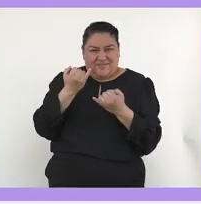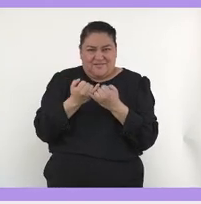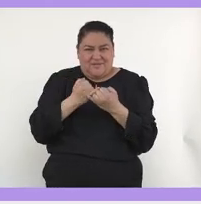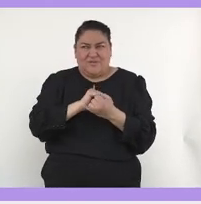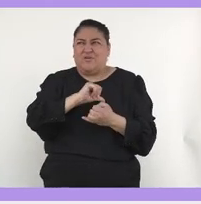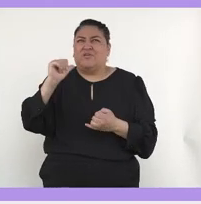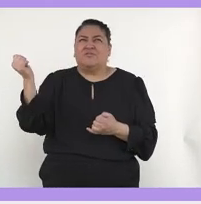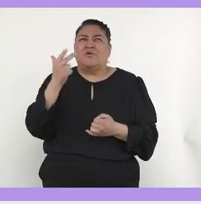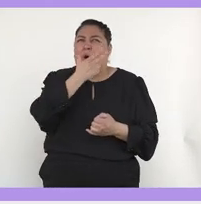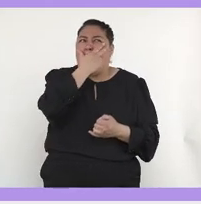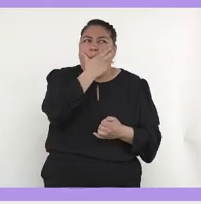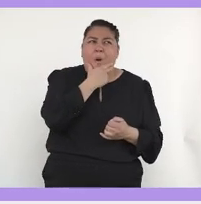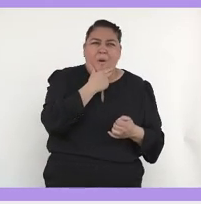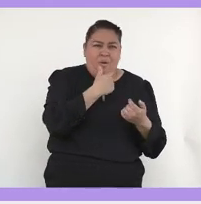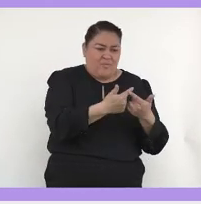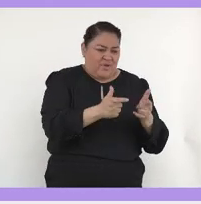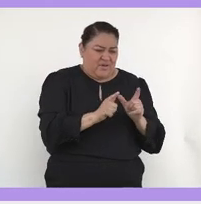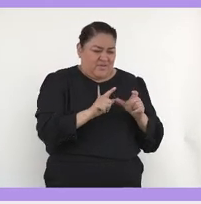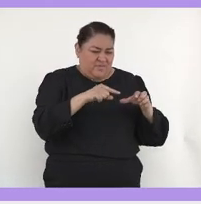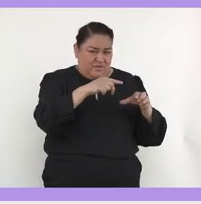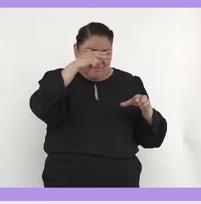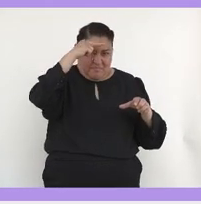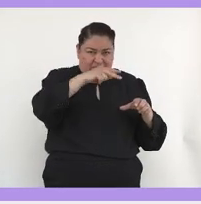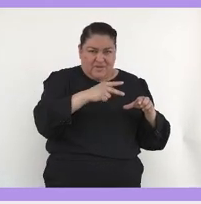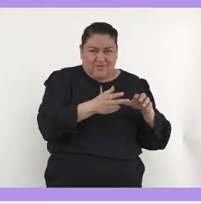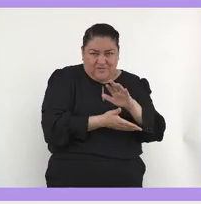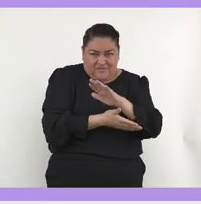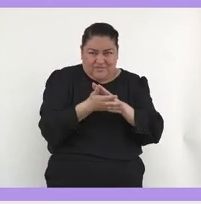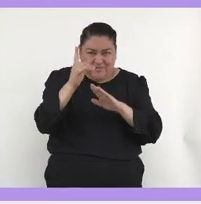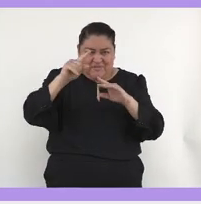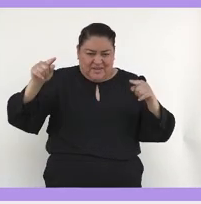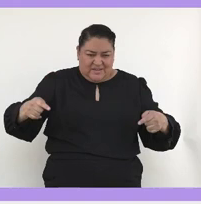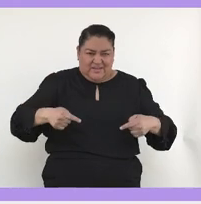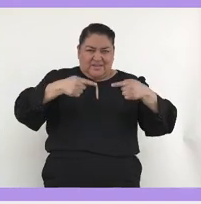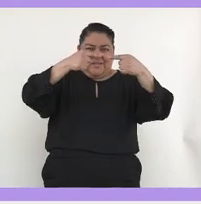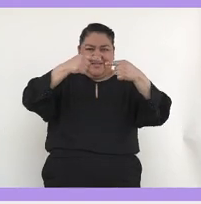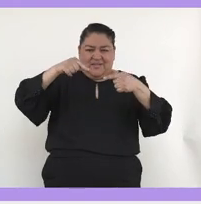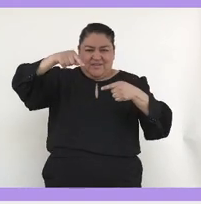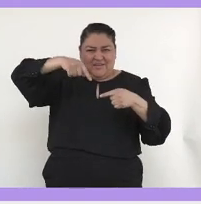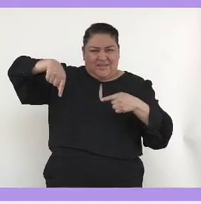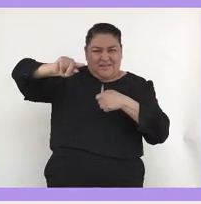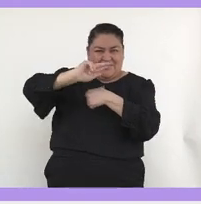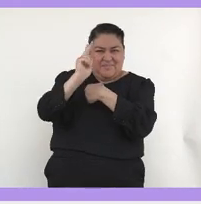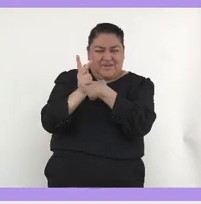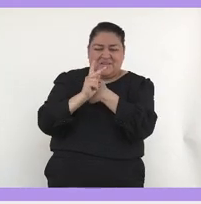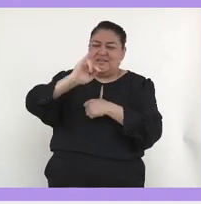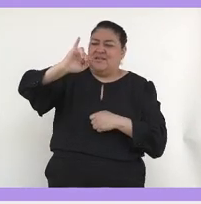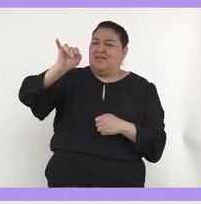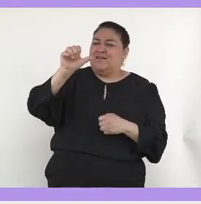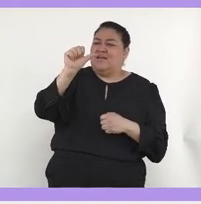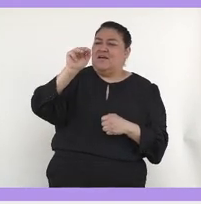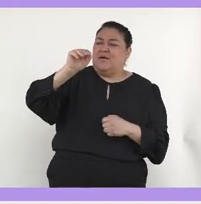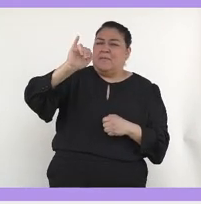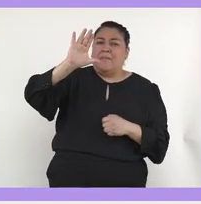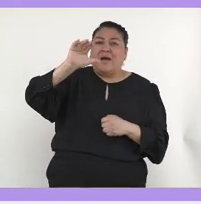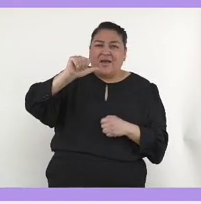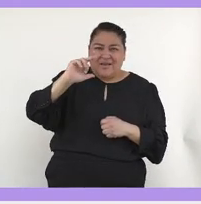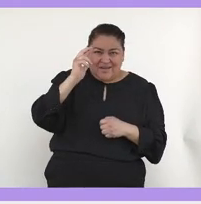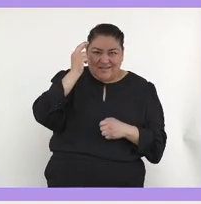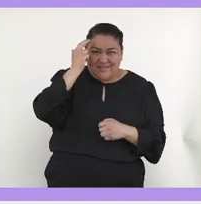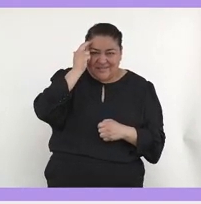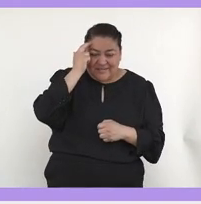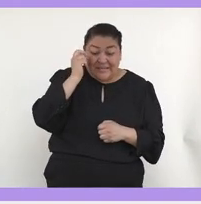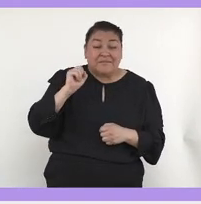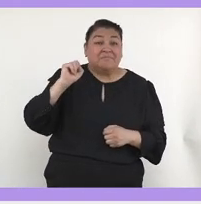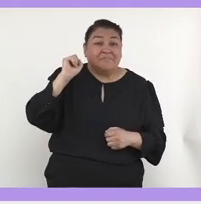varonil contra Jamaica ese gesto también hacia el fútbol femenil estáis viendo en la sociedad que esto del